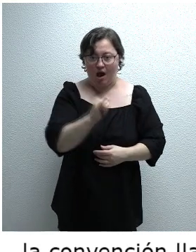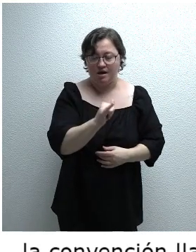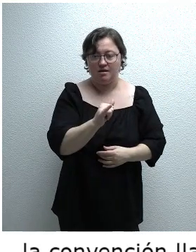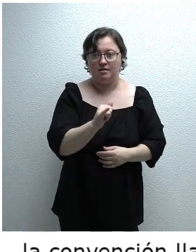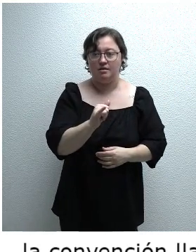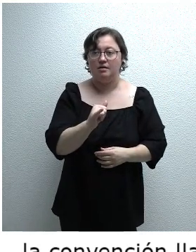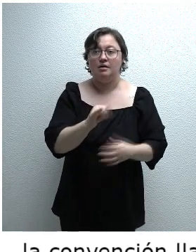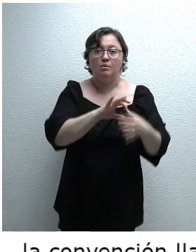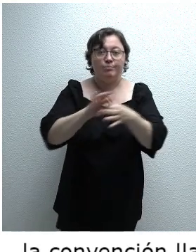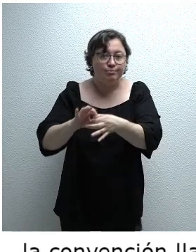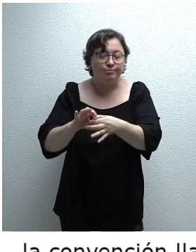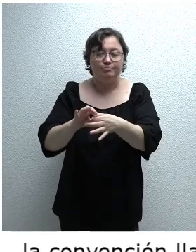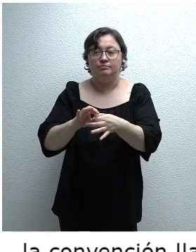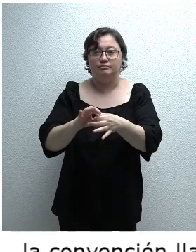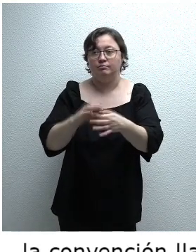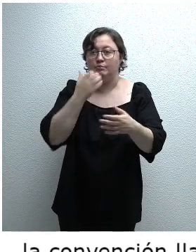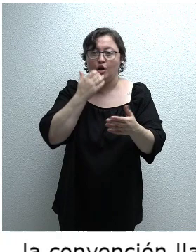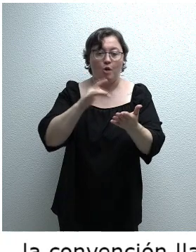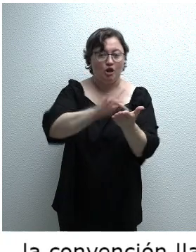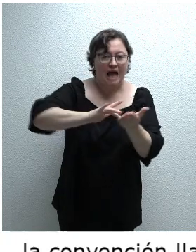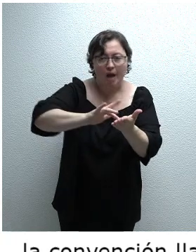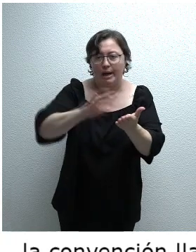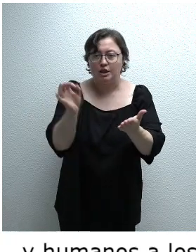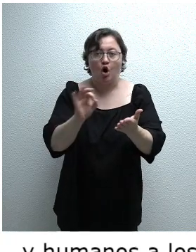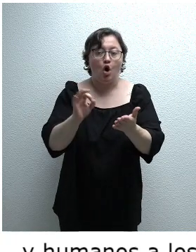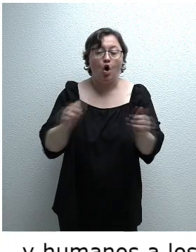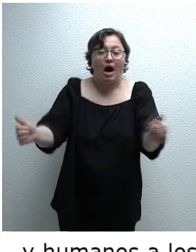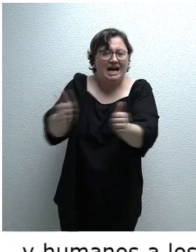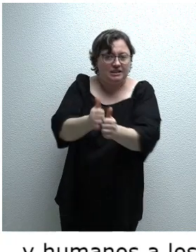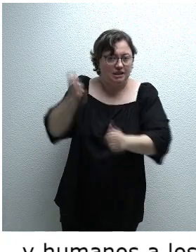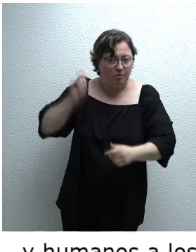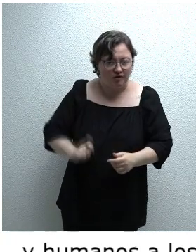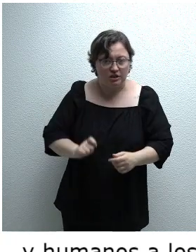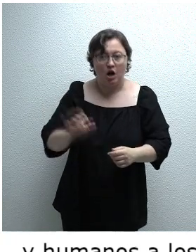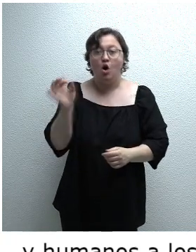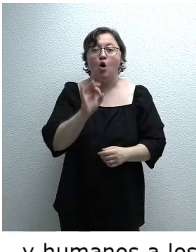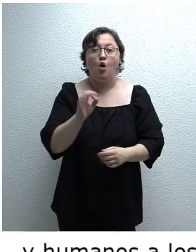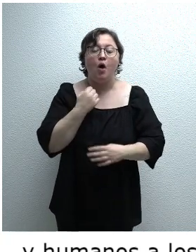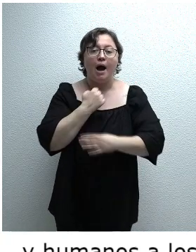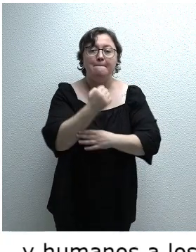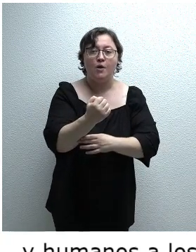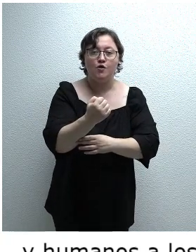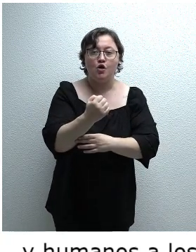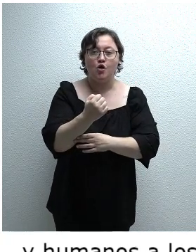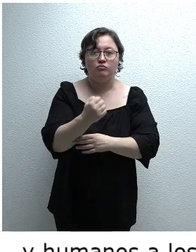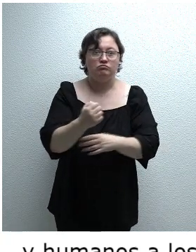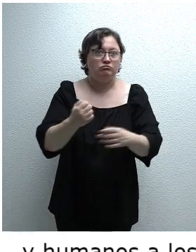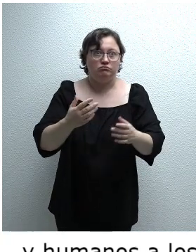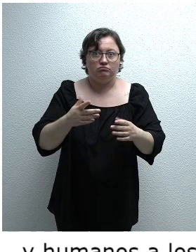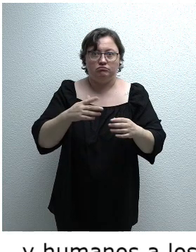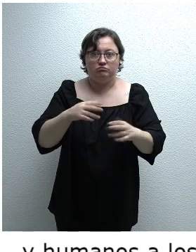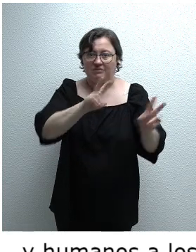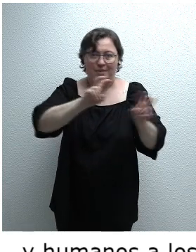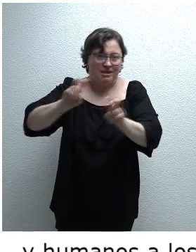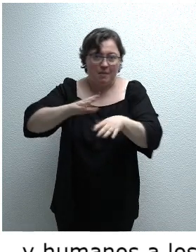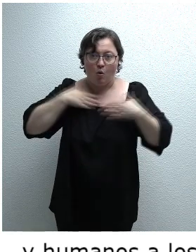relación a medios como una tablet, como un asistente, como un apoyo que de cualquier naturaleza sea necesario